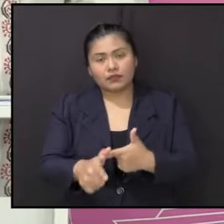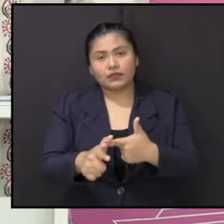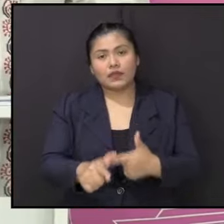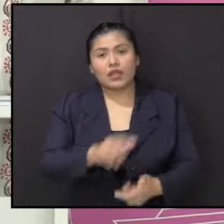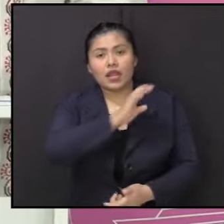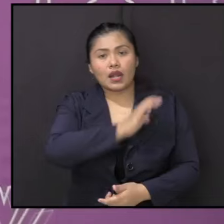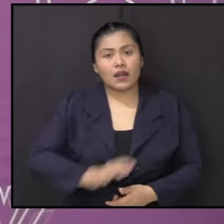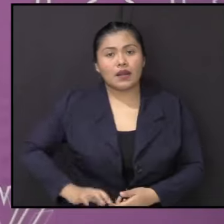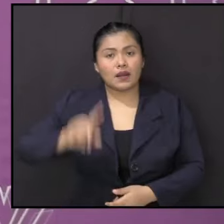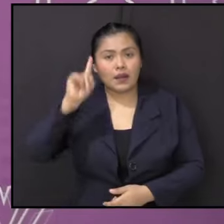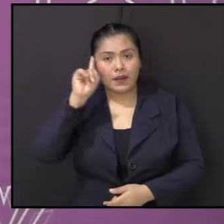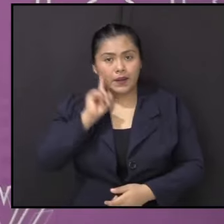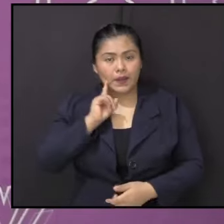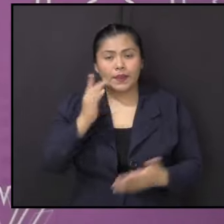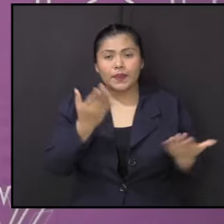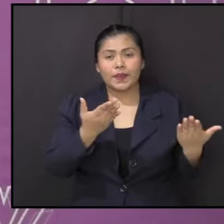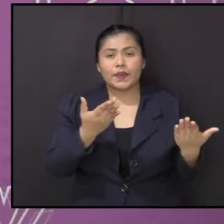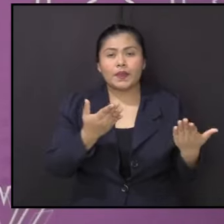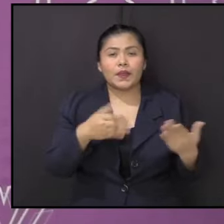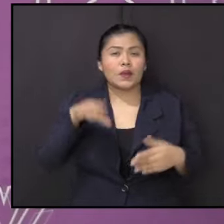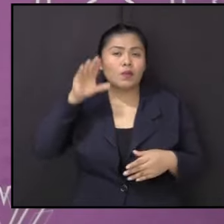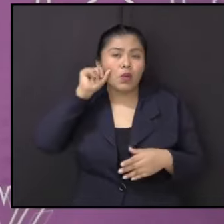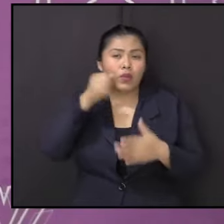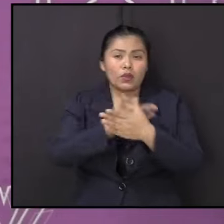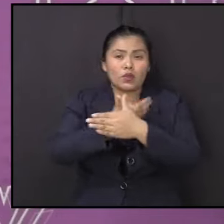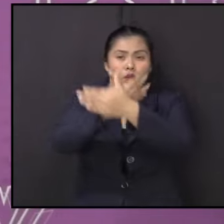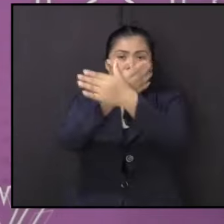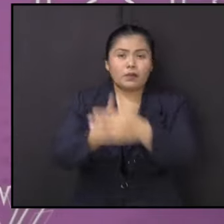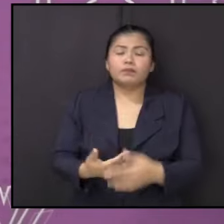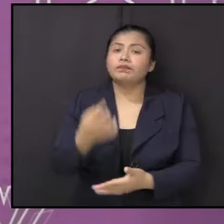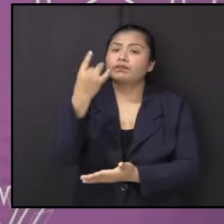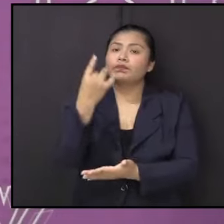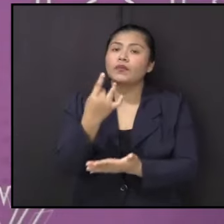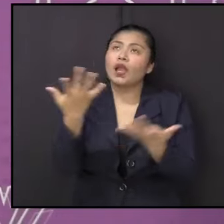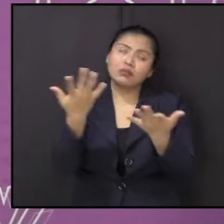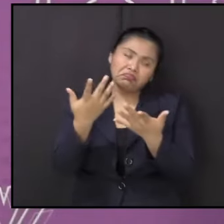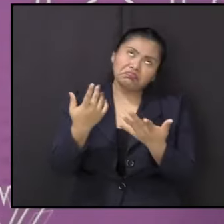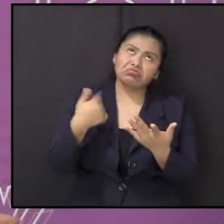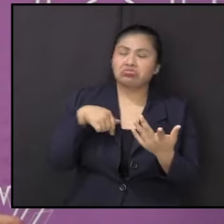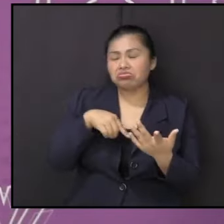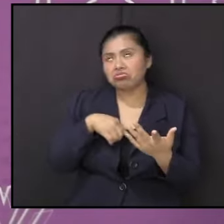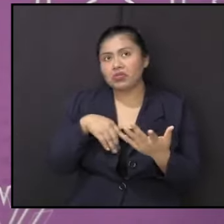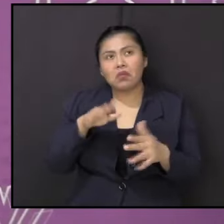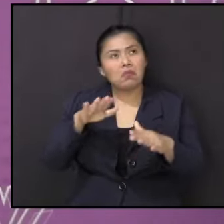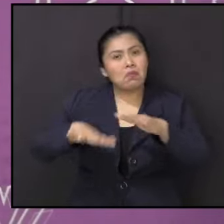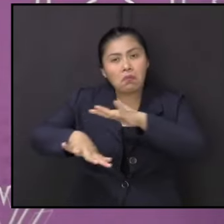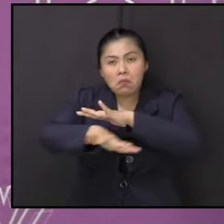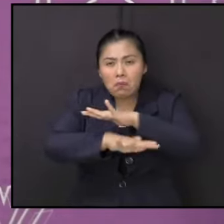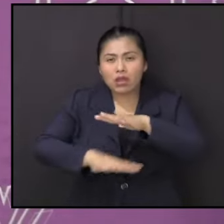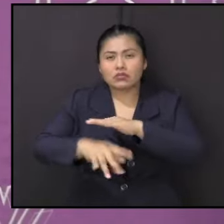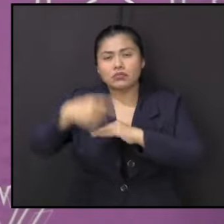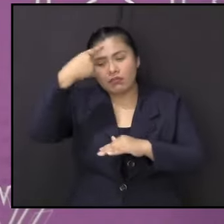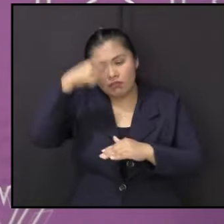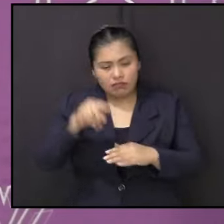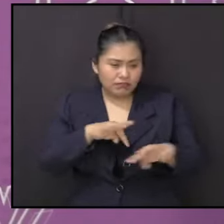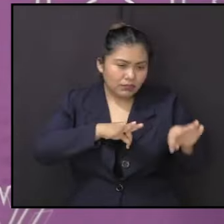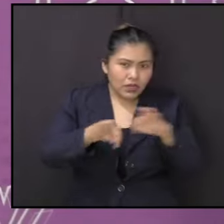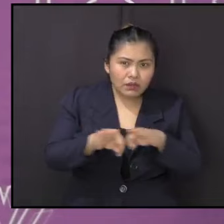Ciudadano. Parte fundamental del trabajo de un representante del pueblo, como es el diputado o la diputada,